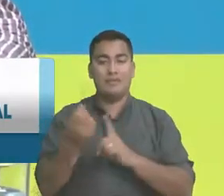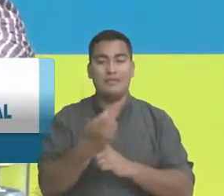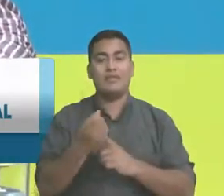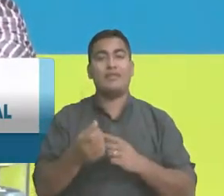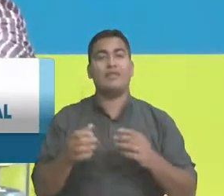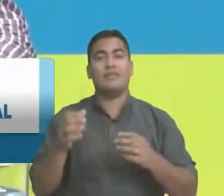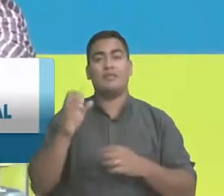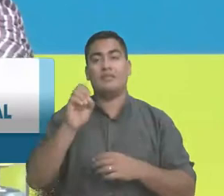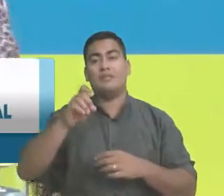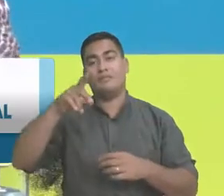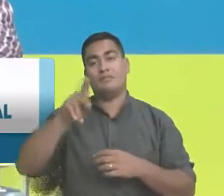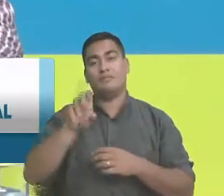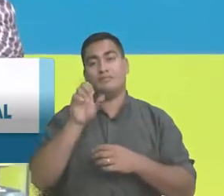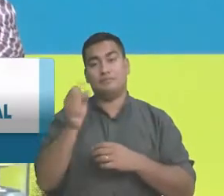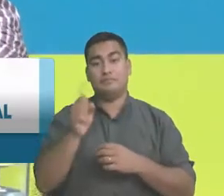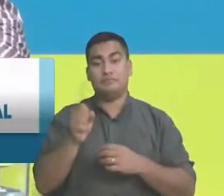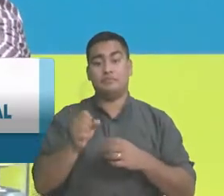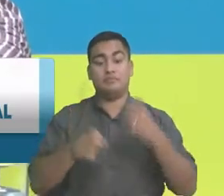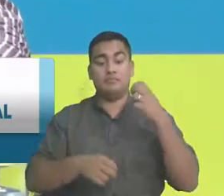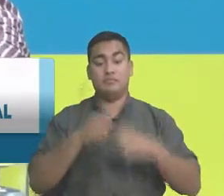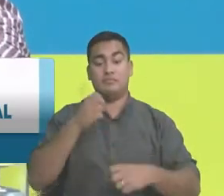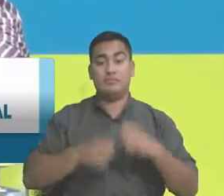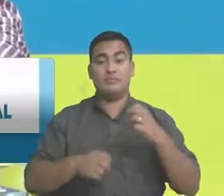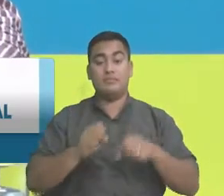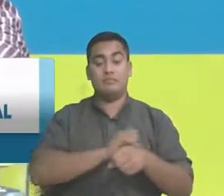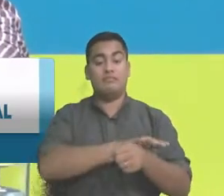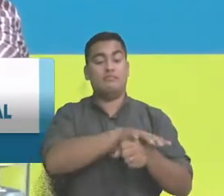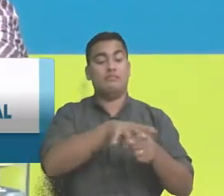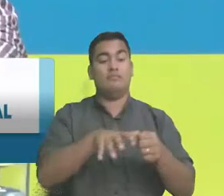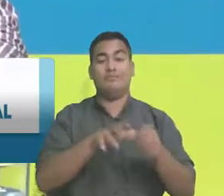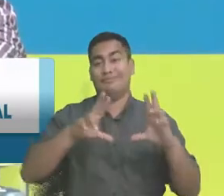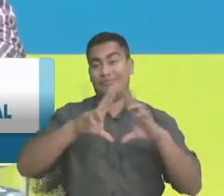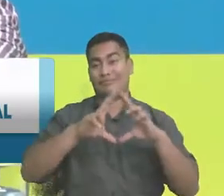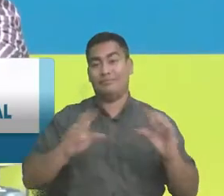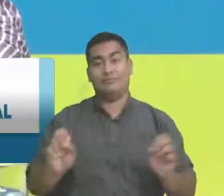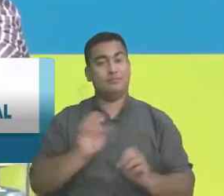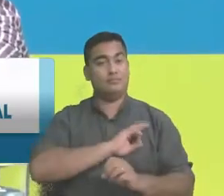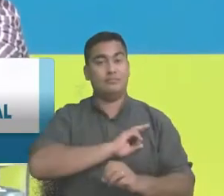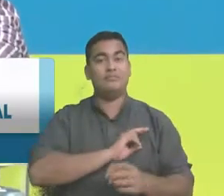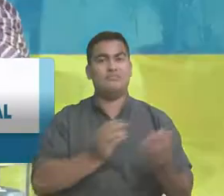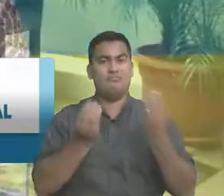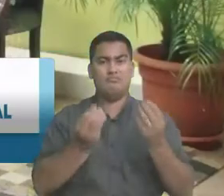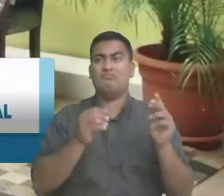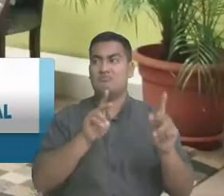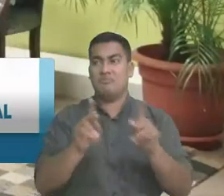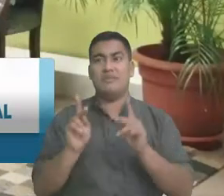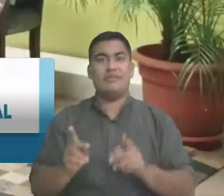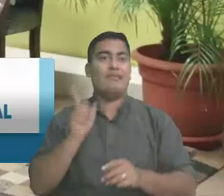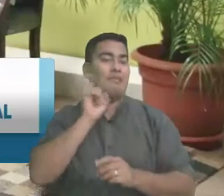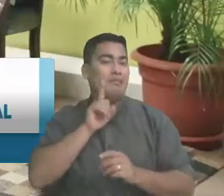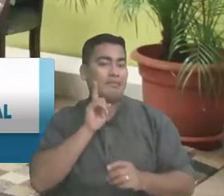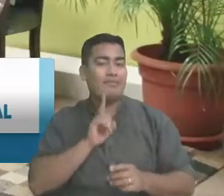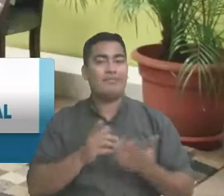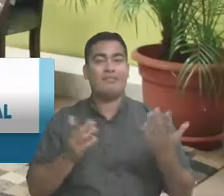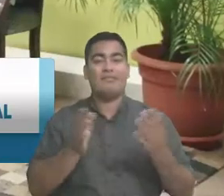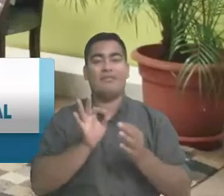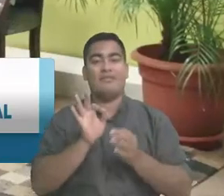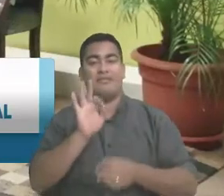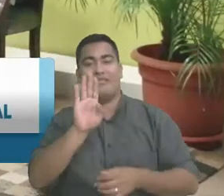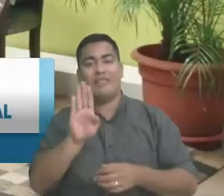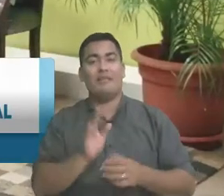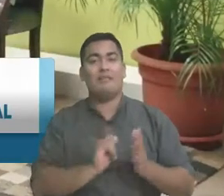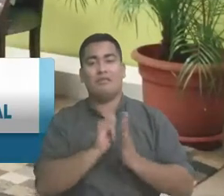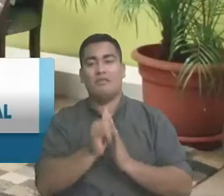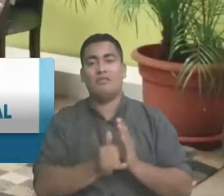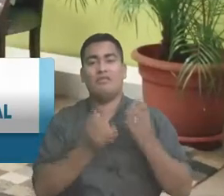de la Salud, que no hay casos de coronavirus en Nicaragua, ante las especulaciones de algunas personas, las redes sociales, medios